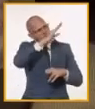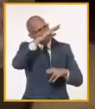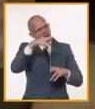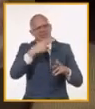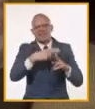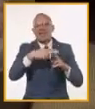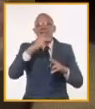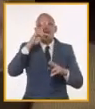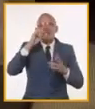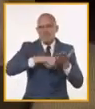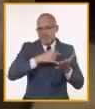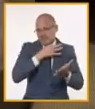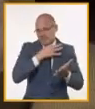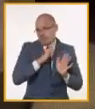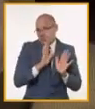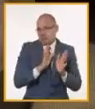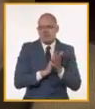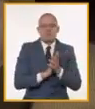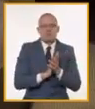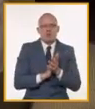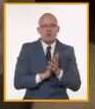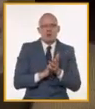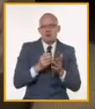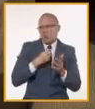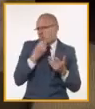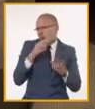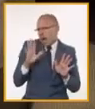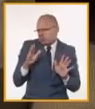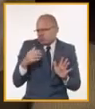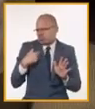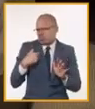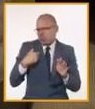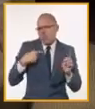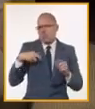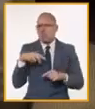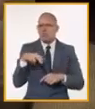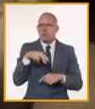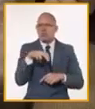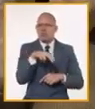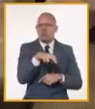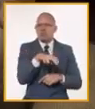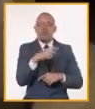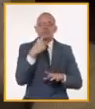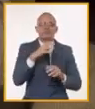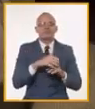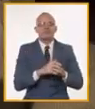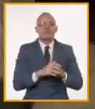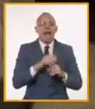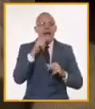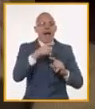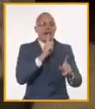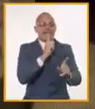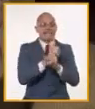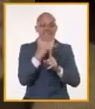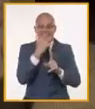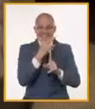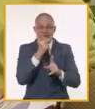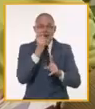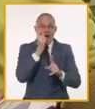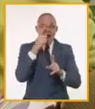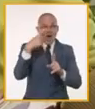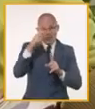Pero bueno, yo para donde fuera, yo me iba para donde... Y entonces ahí fue donde fui a ver a Sergio. Sergio me dio el maletincito